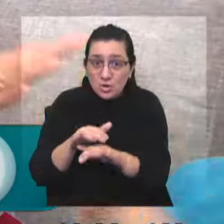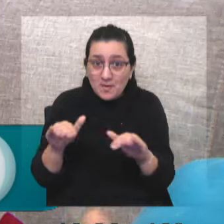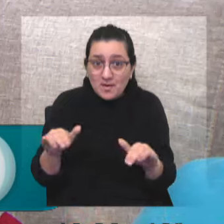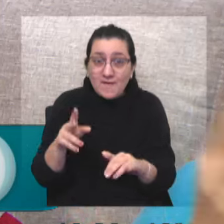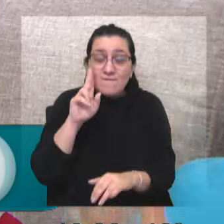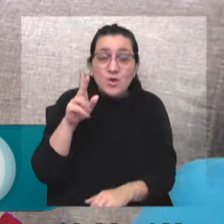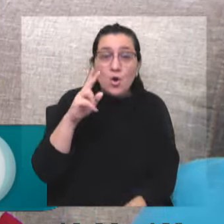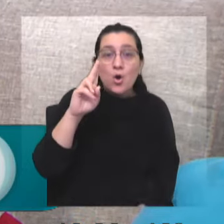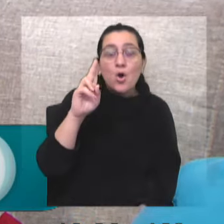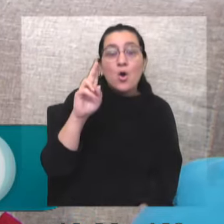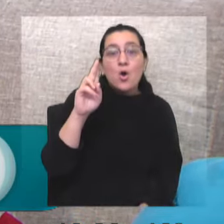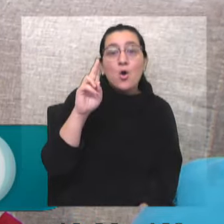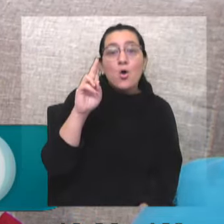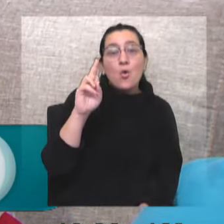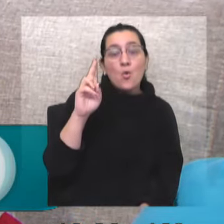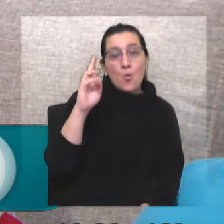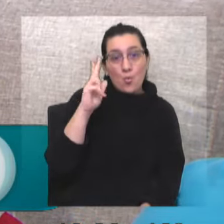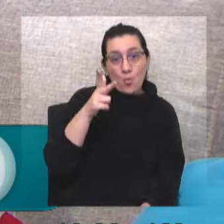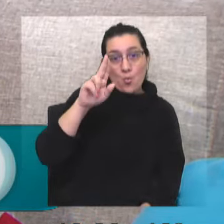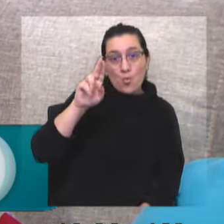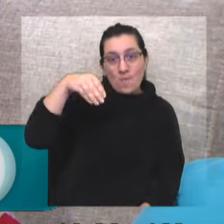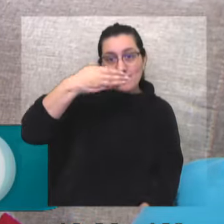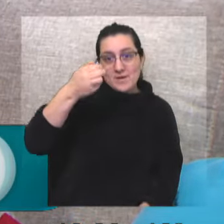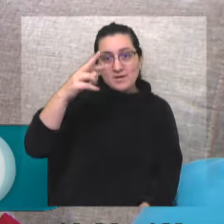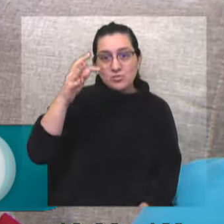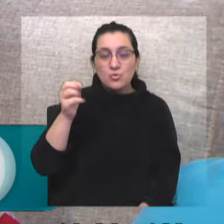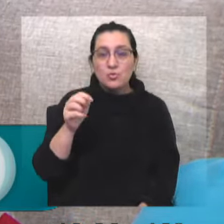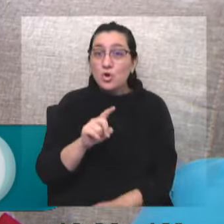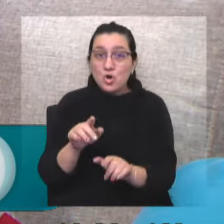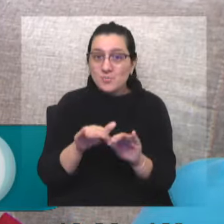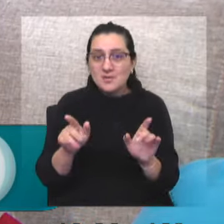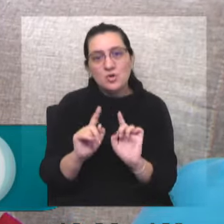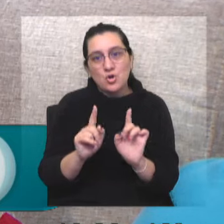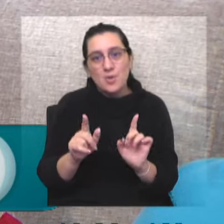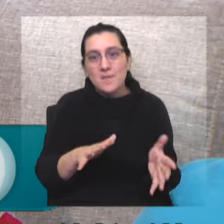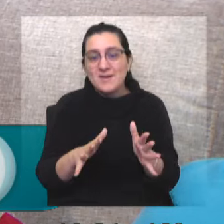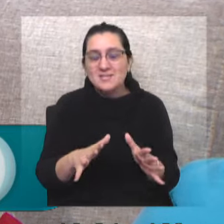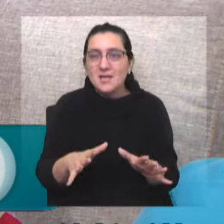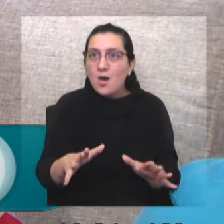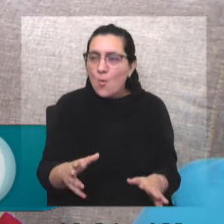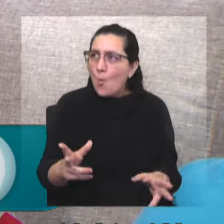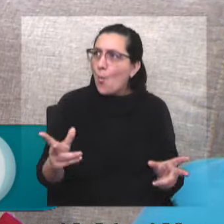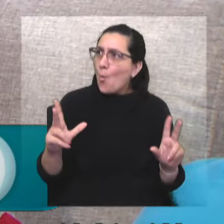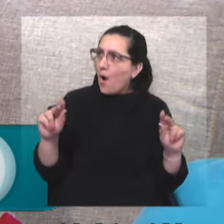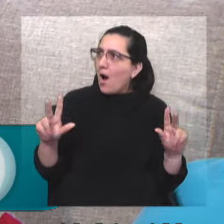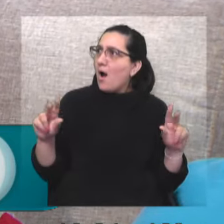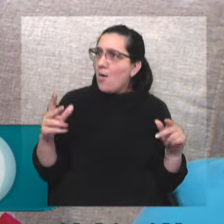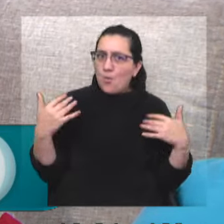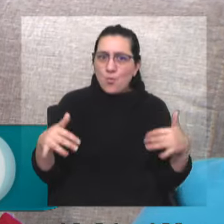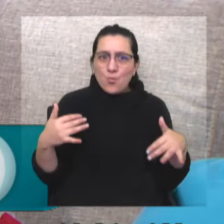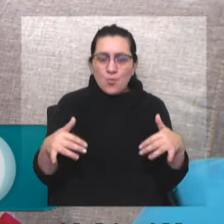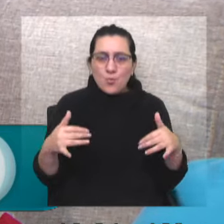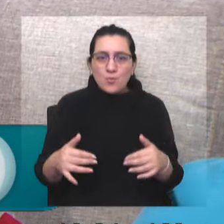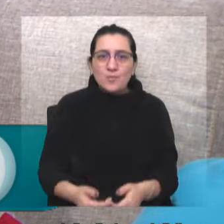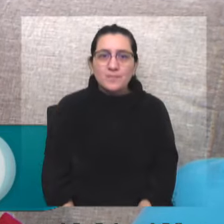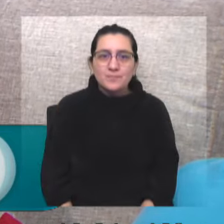que comparto el escenario contigo, está agotado. No lo normalizo, cero. O sea, me parece increíble. ¿No? En las temporadas de Anami que bajamos hace